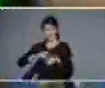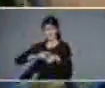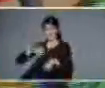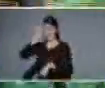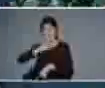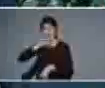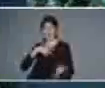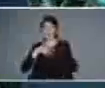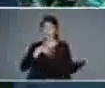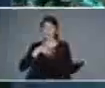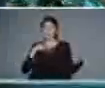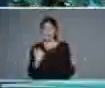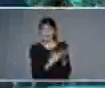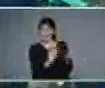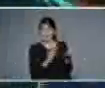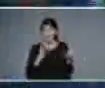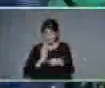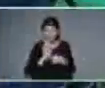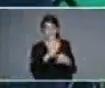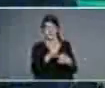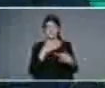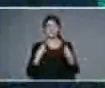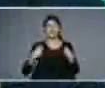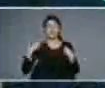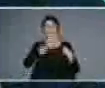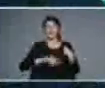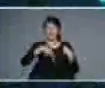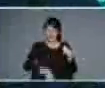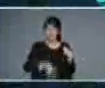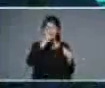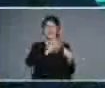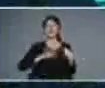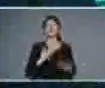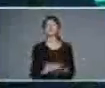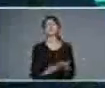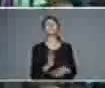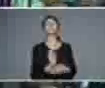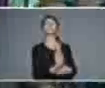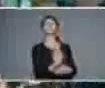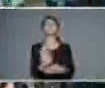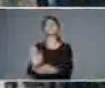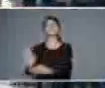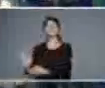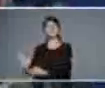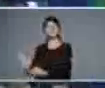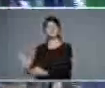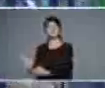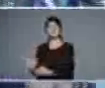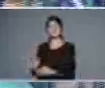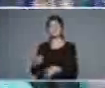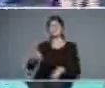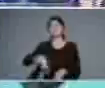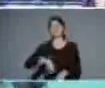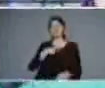para poder certificar que vivo en mi hogar y nos encanta